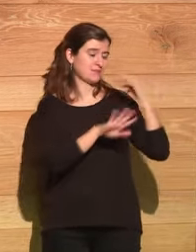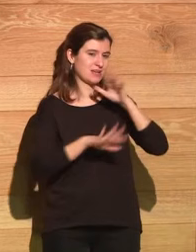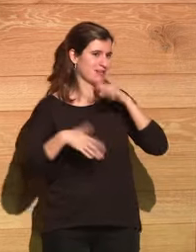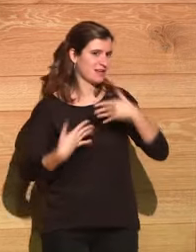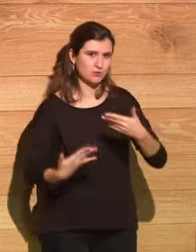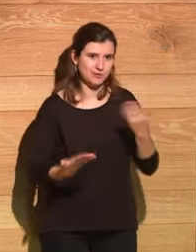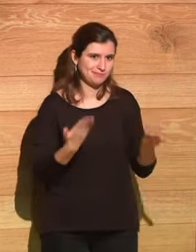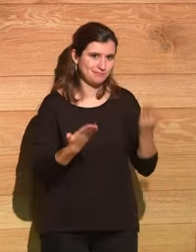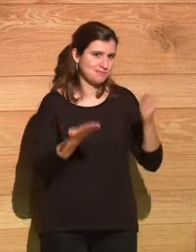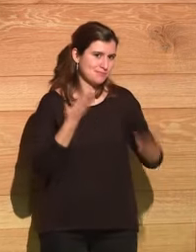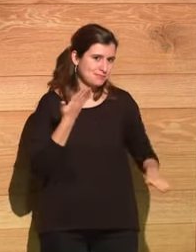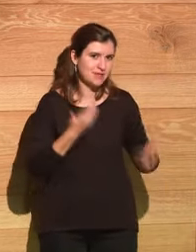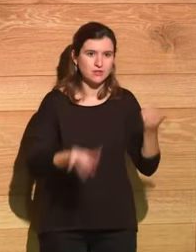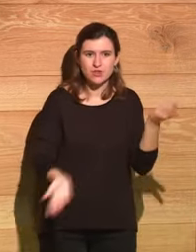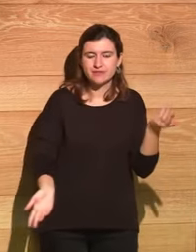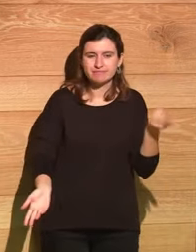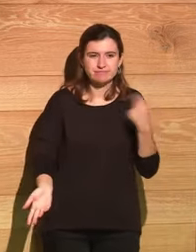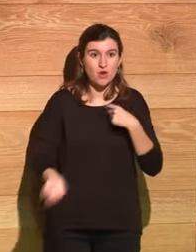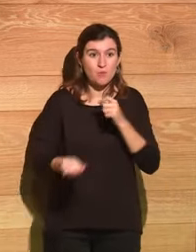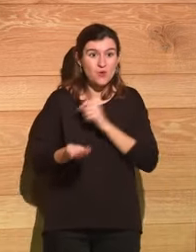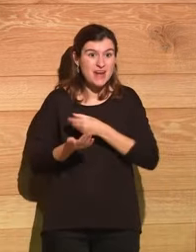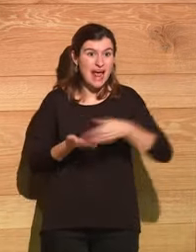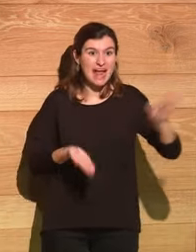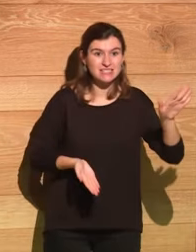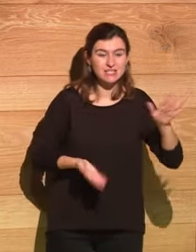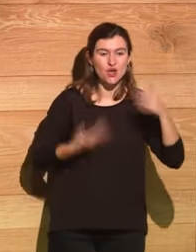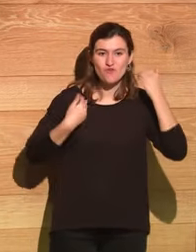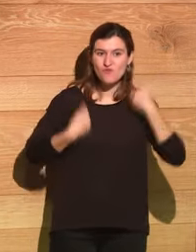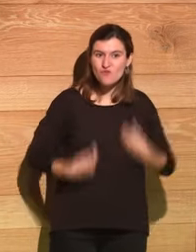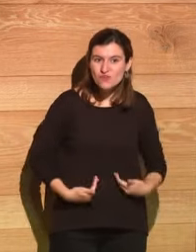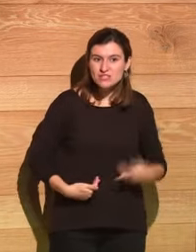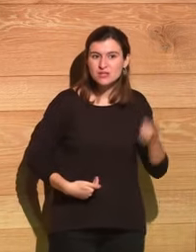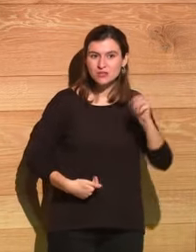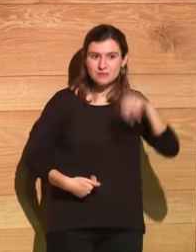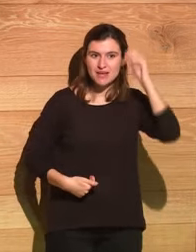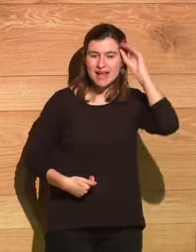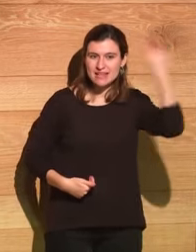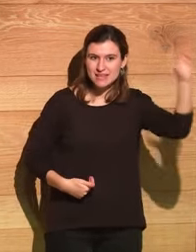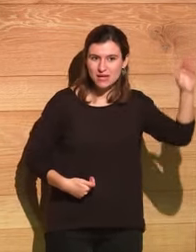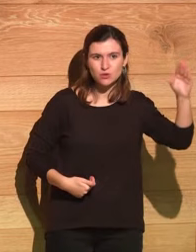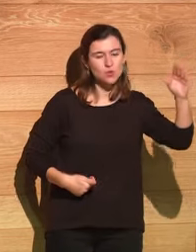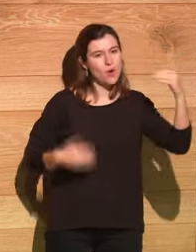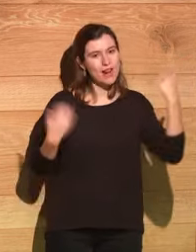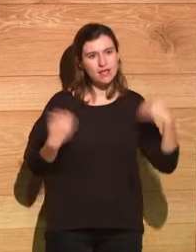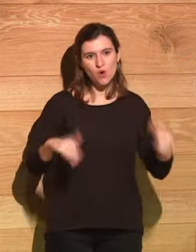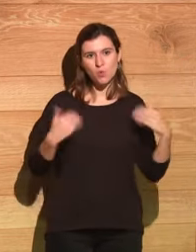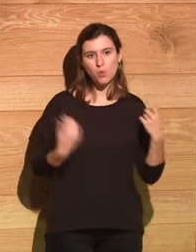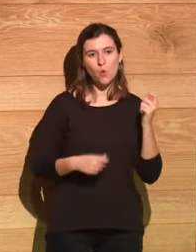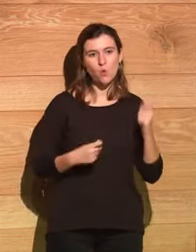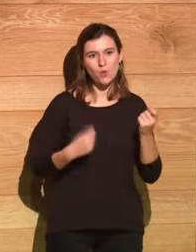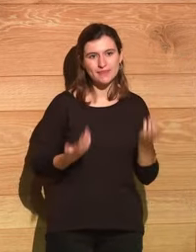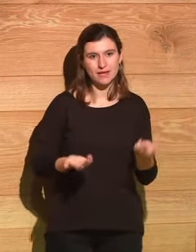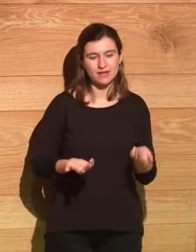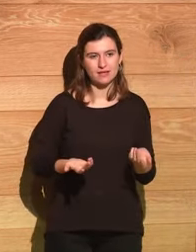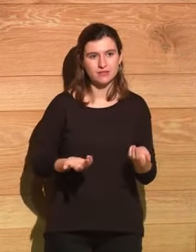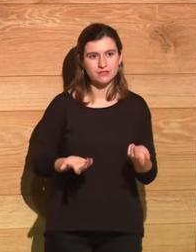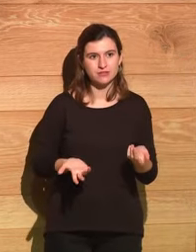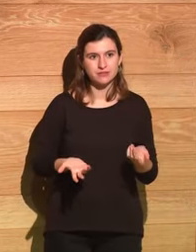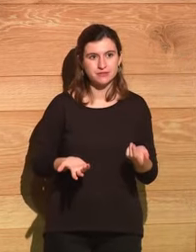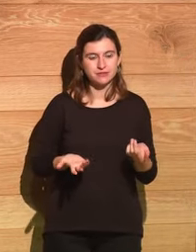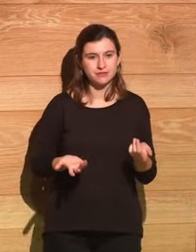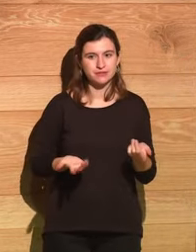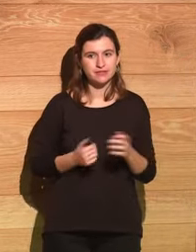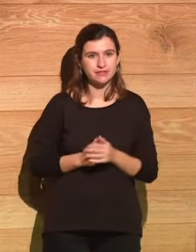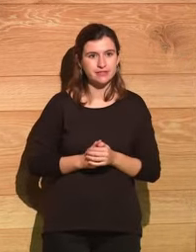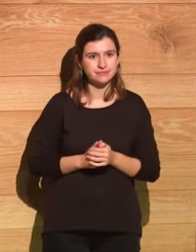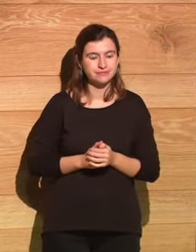Era un exilio físico e intelectual bastante acusado, que ella,